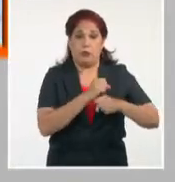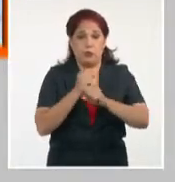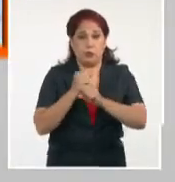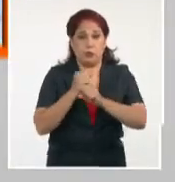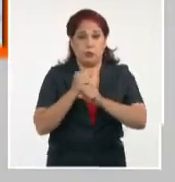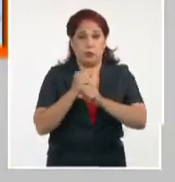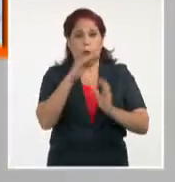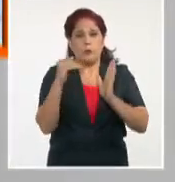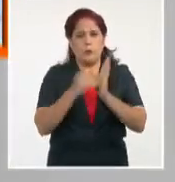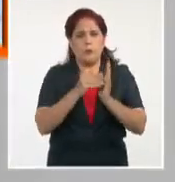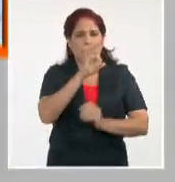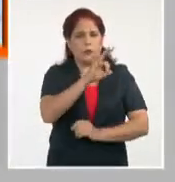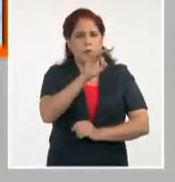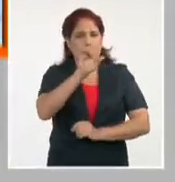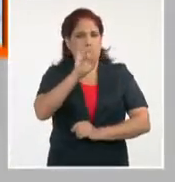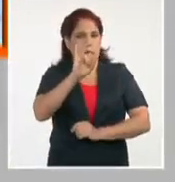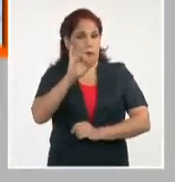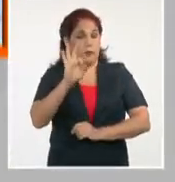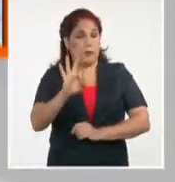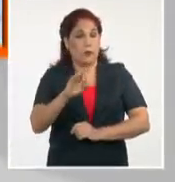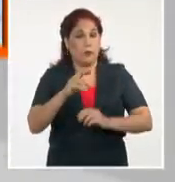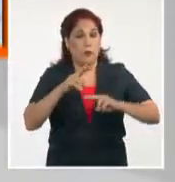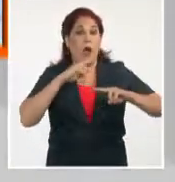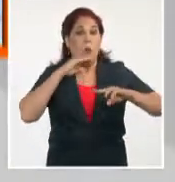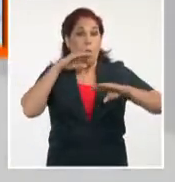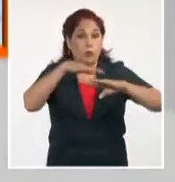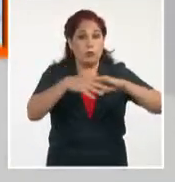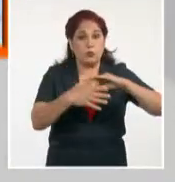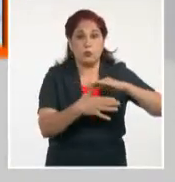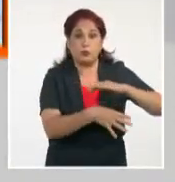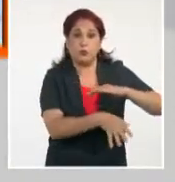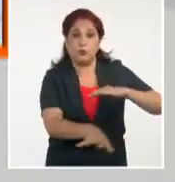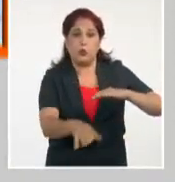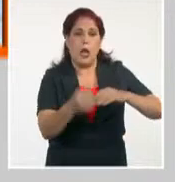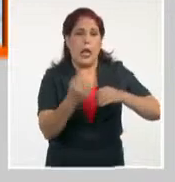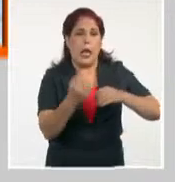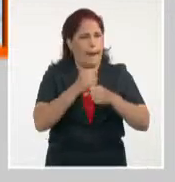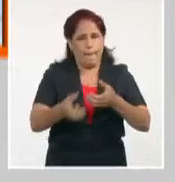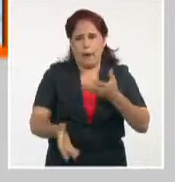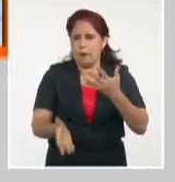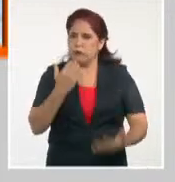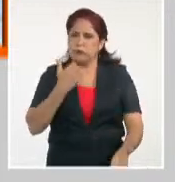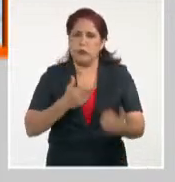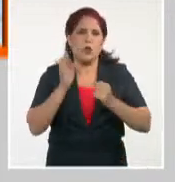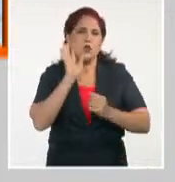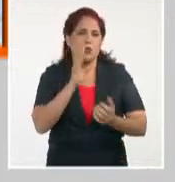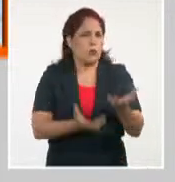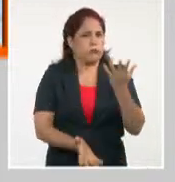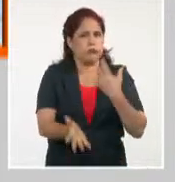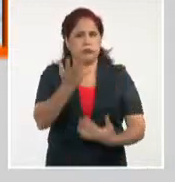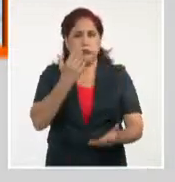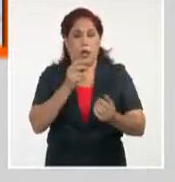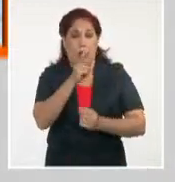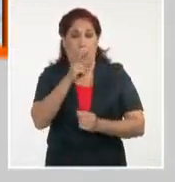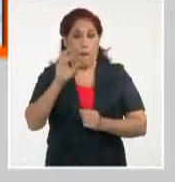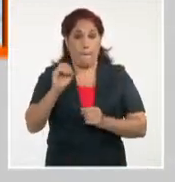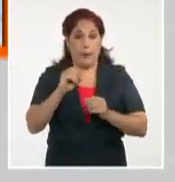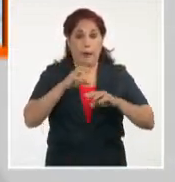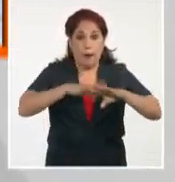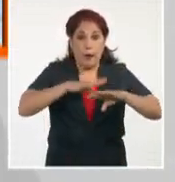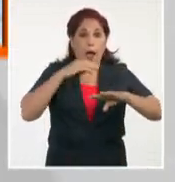4.808 tragantes pluviales, la limpieza de 2.283 registros